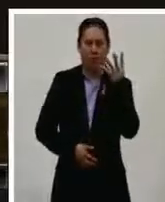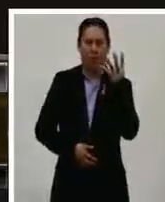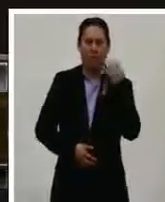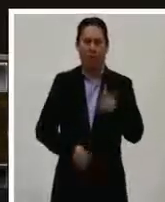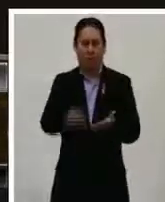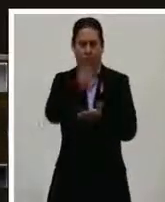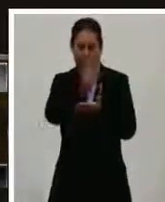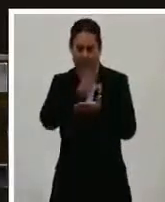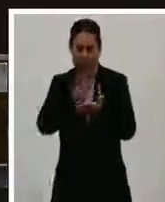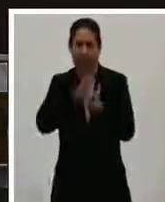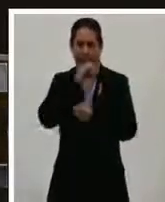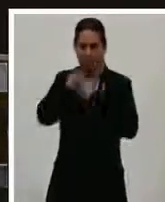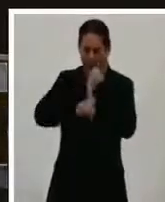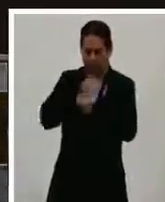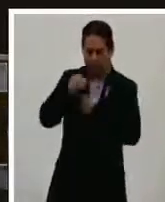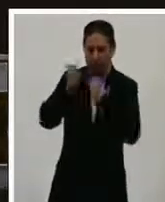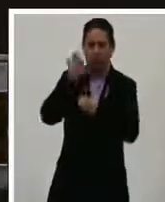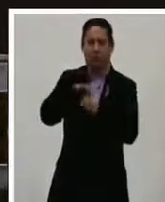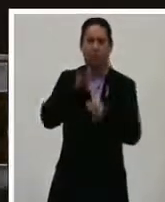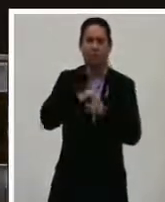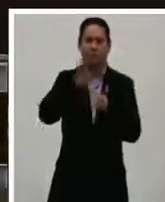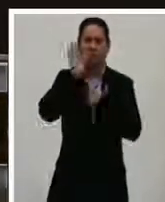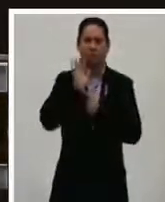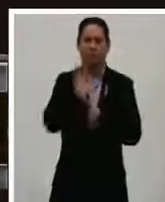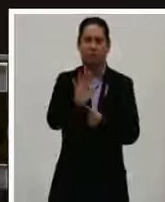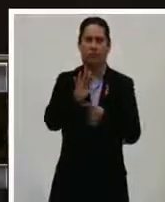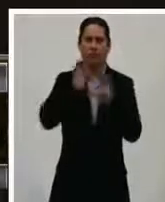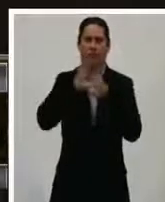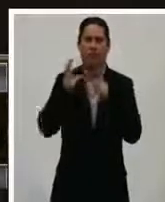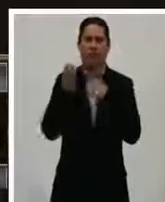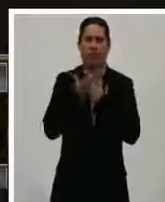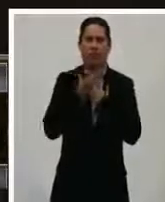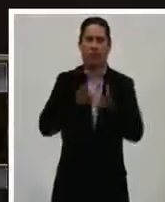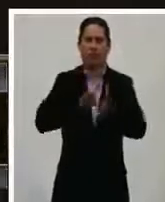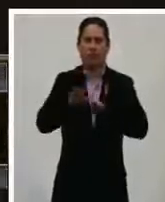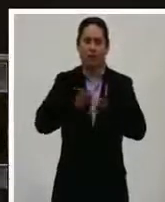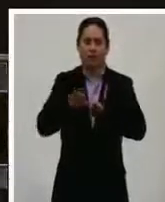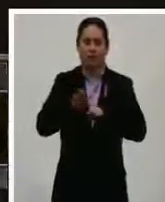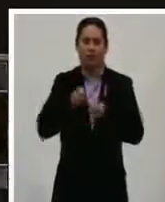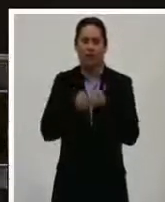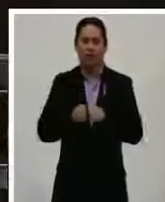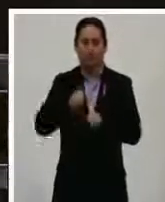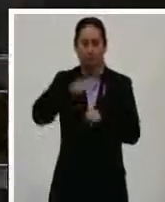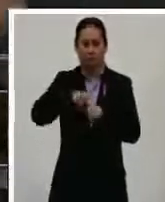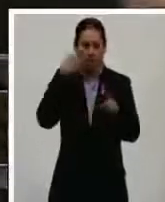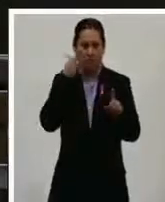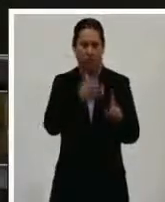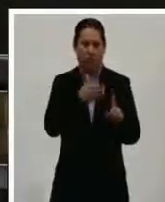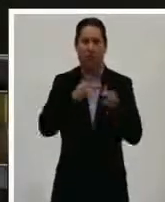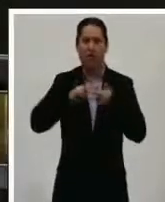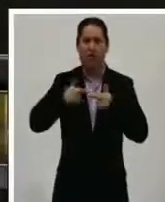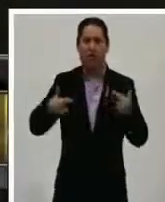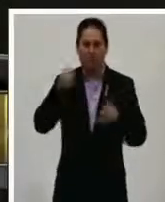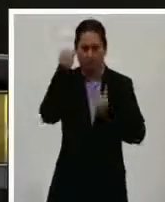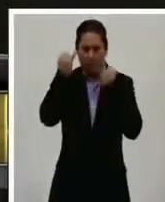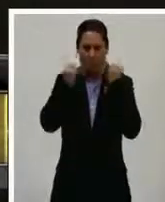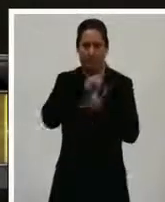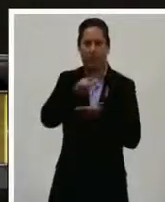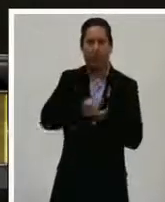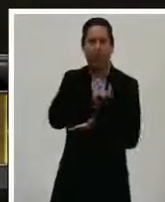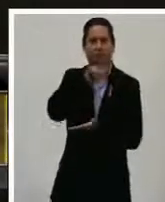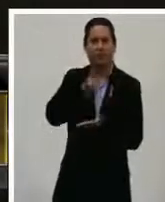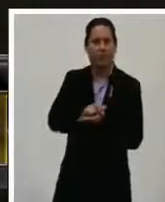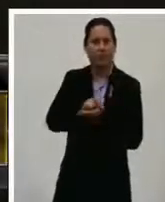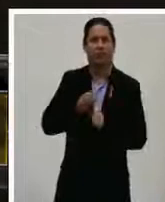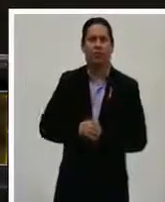lectura discusión y votación del dictamen que presenta la comisión de trabajo y prevención social relativa a la iniciativa de decreto